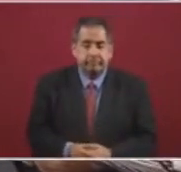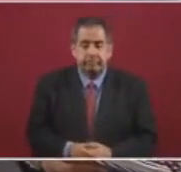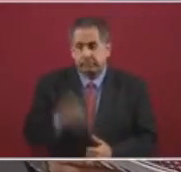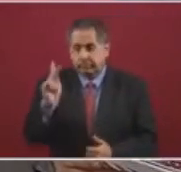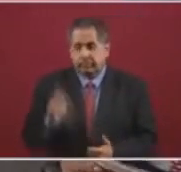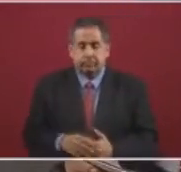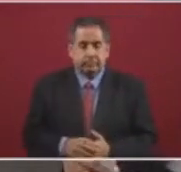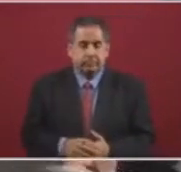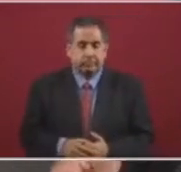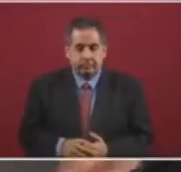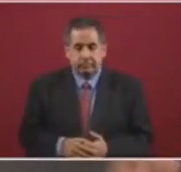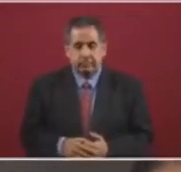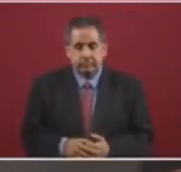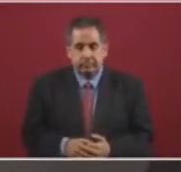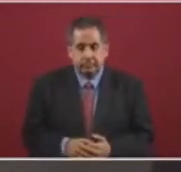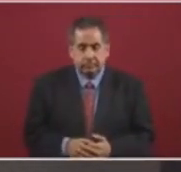pero